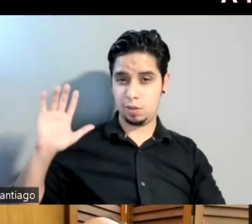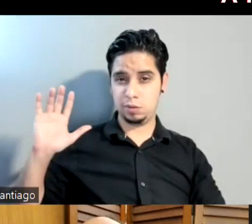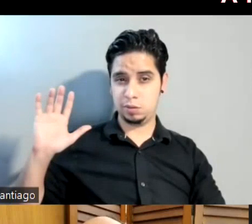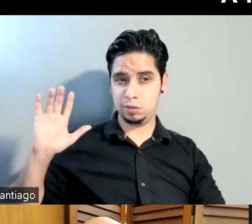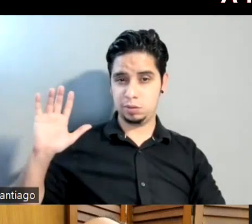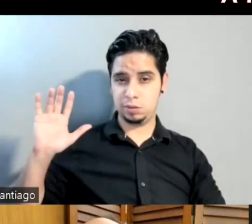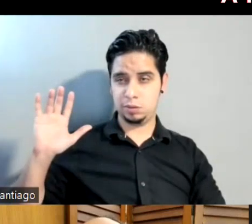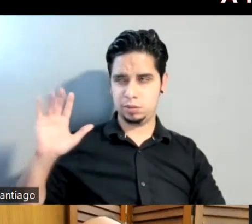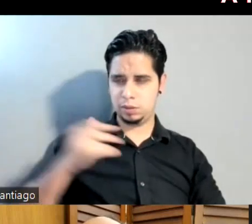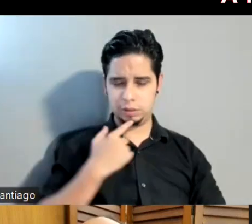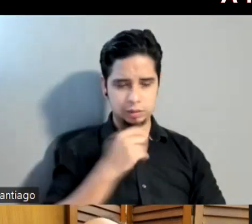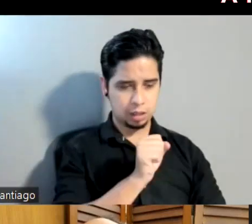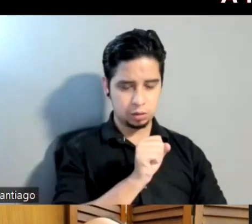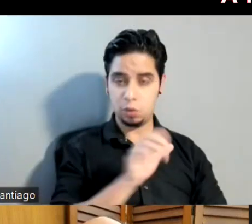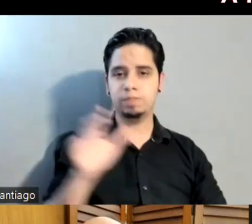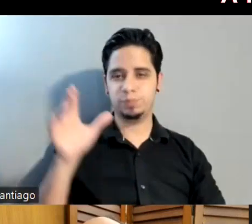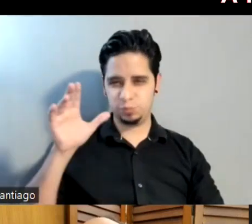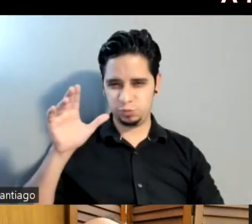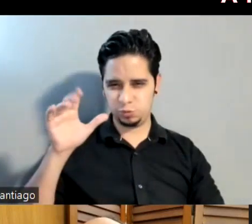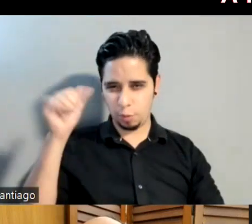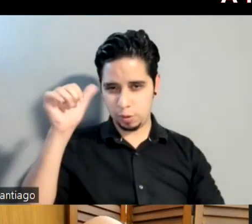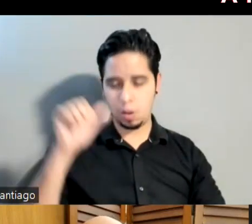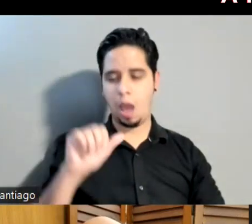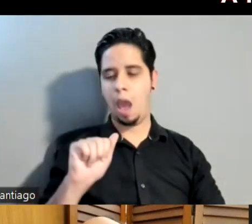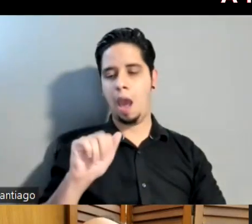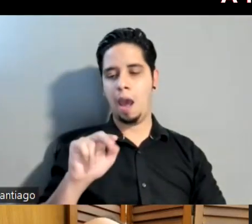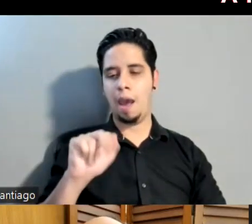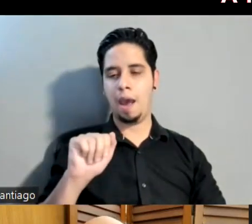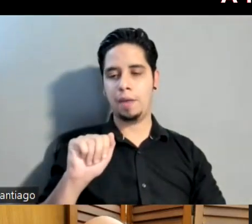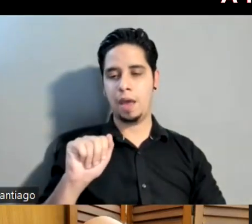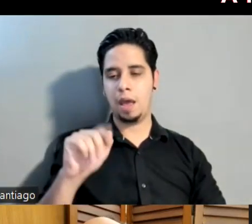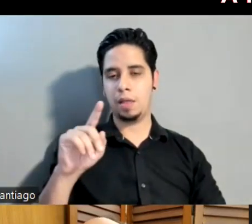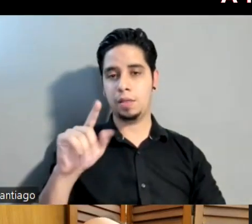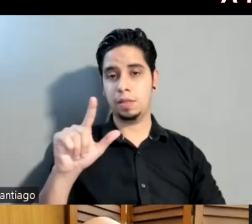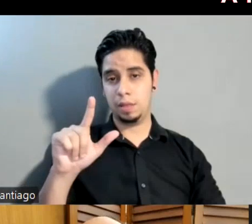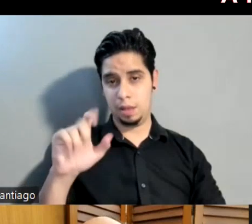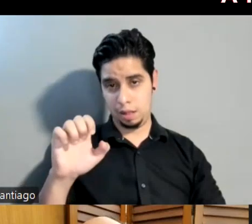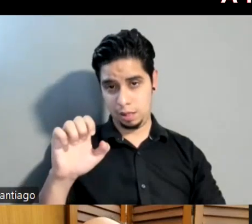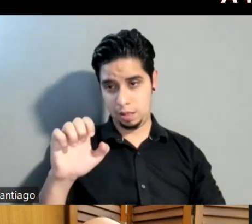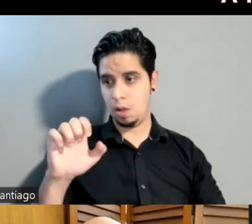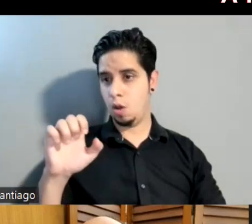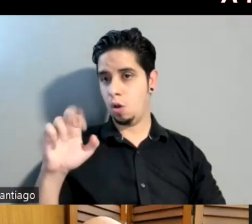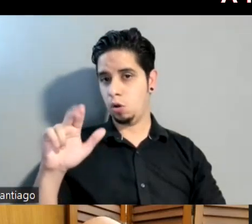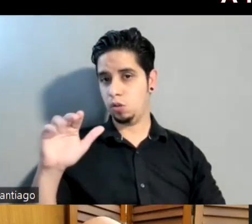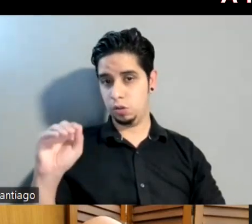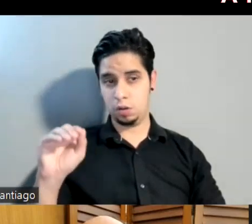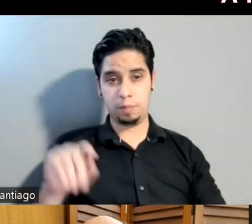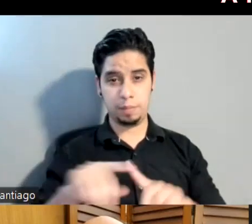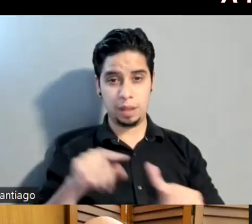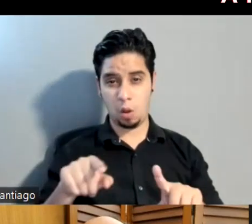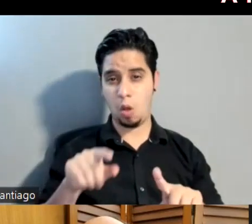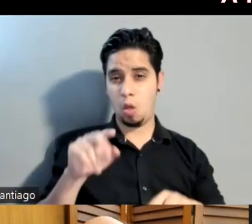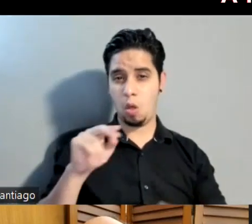sábado, pero es este domingo pasado fue y Ana del Rocío, que fue fabulosa. Pero viene por ahí noviembre 5 a las 8 de la